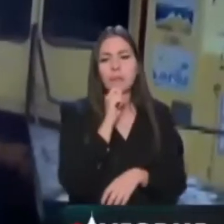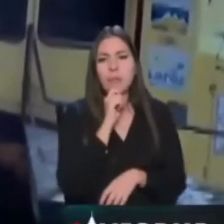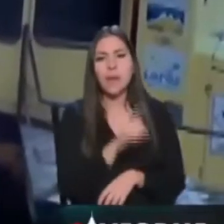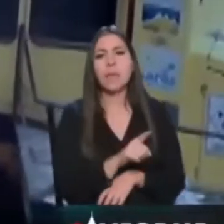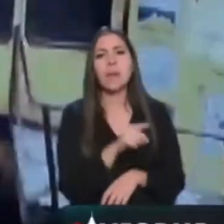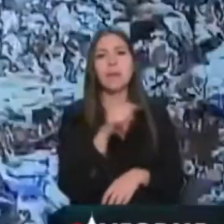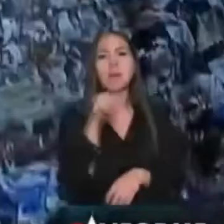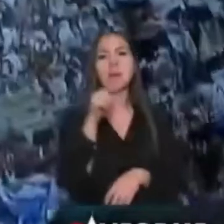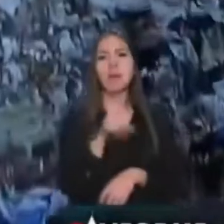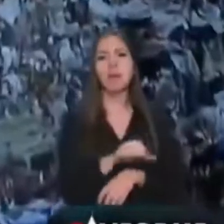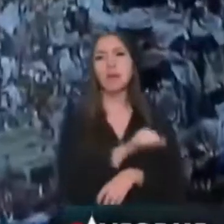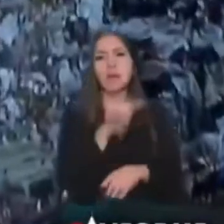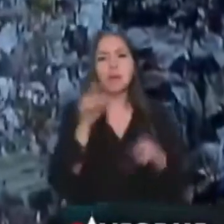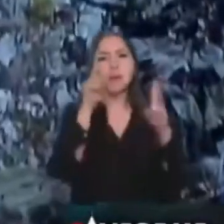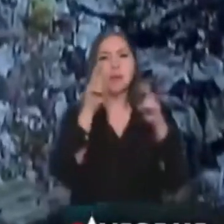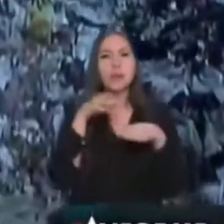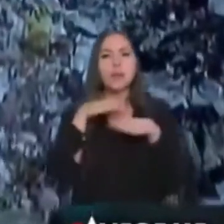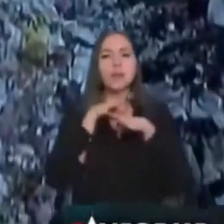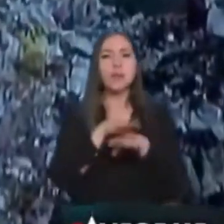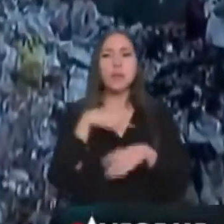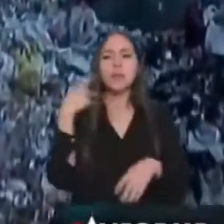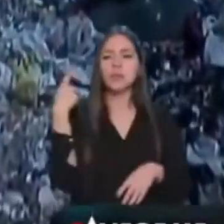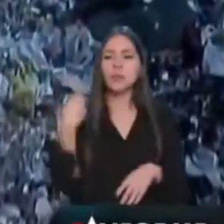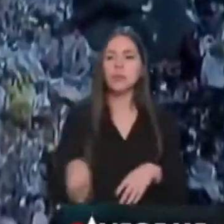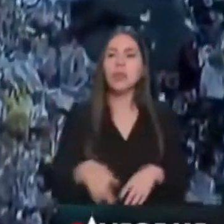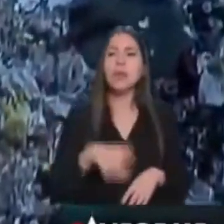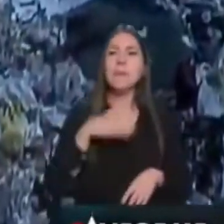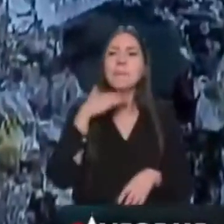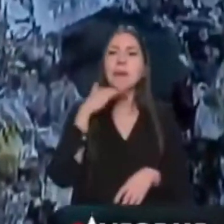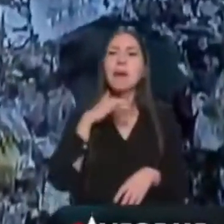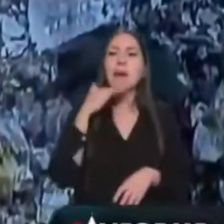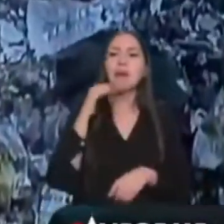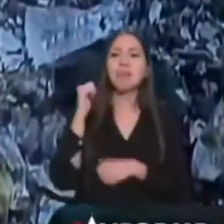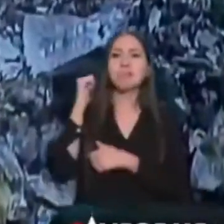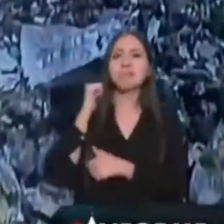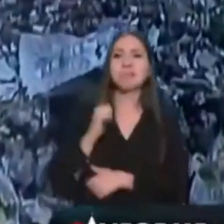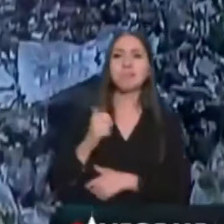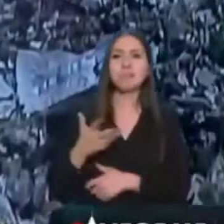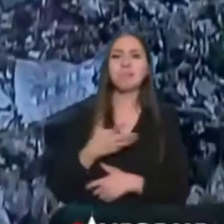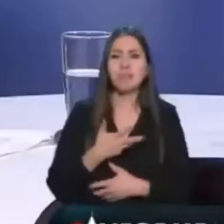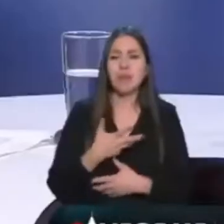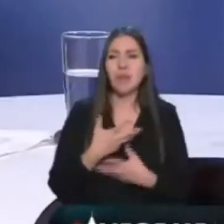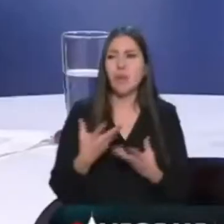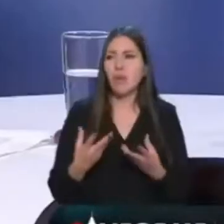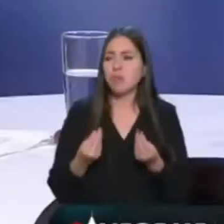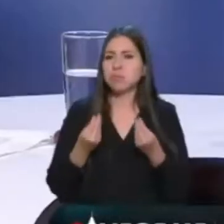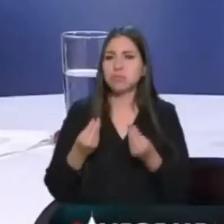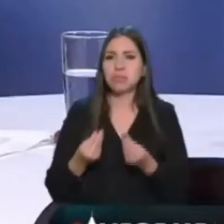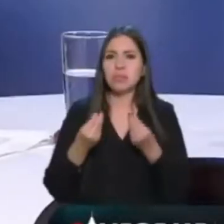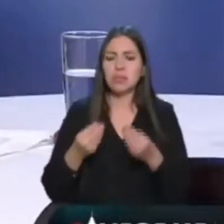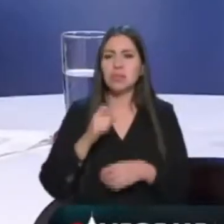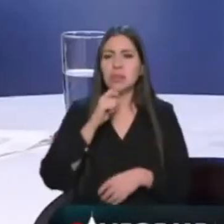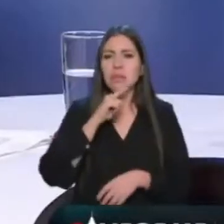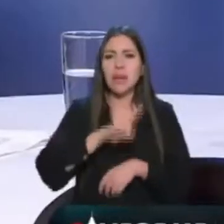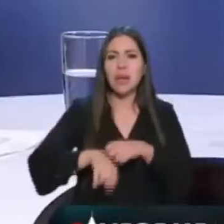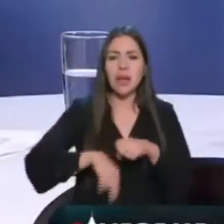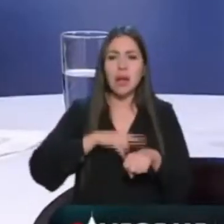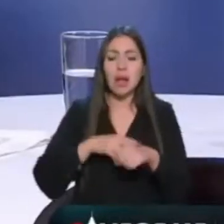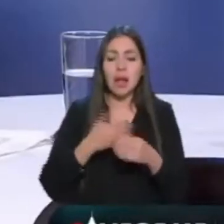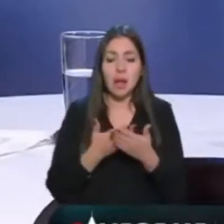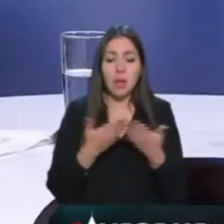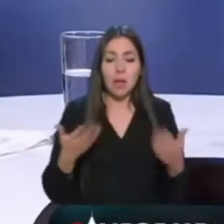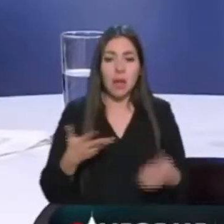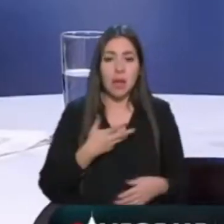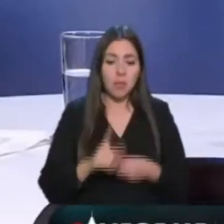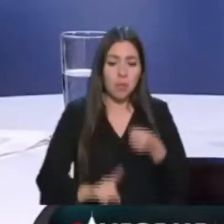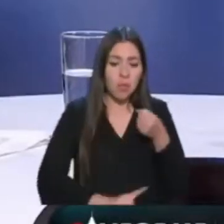Azul, este colonialismo de la basura, este colonialismo del medio ambiente, ¿no? Donde obviamente vivimos una crisis